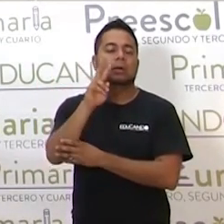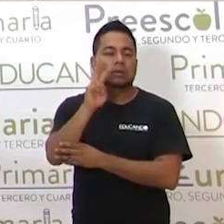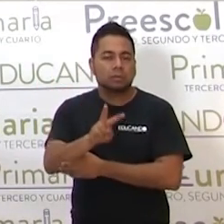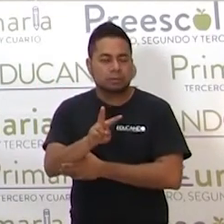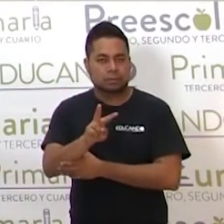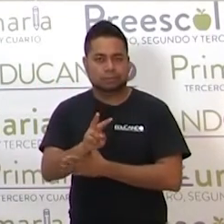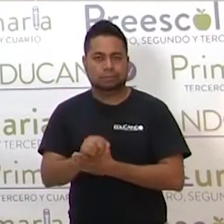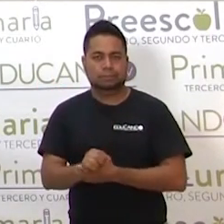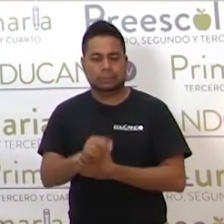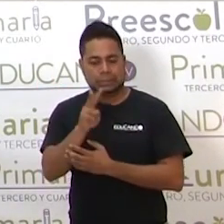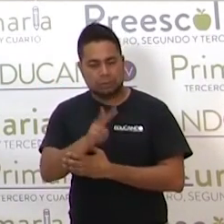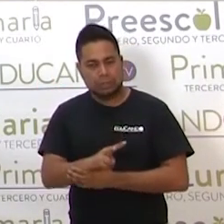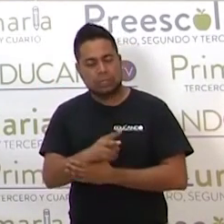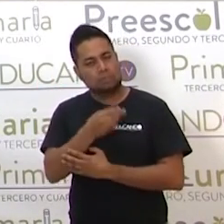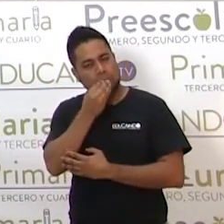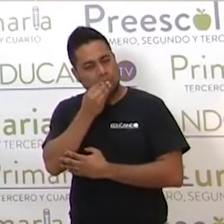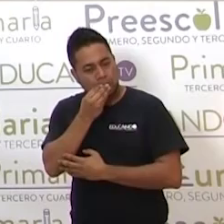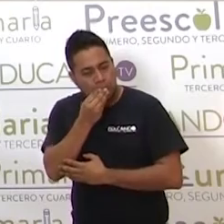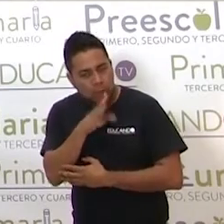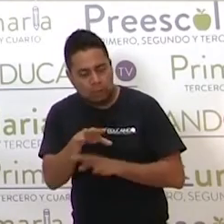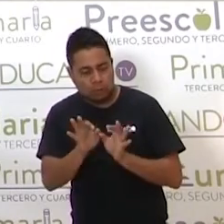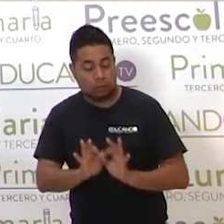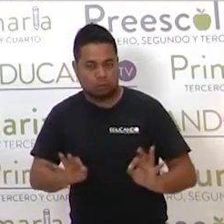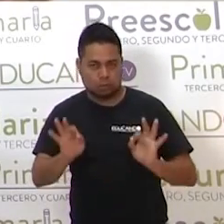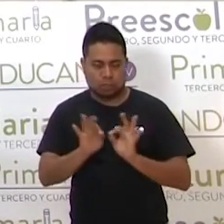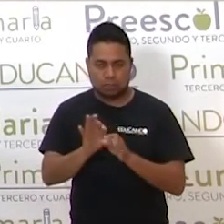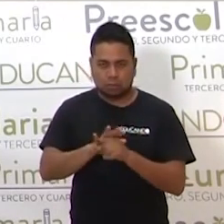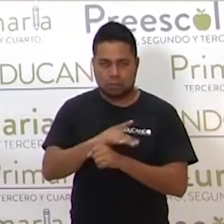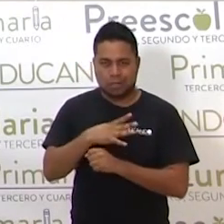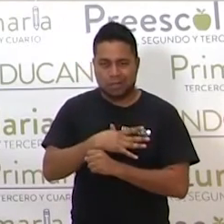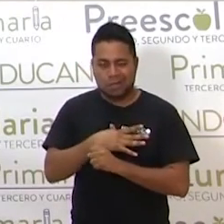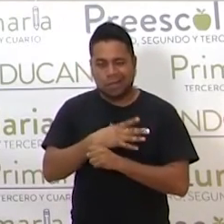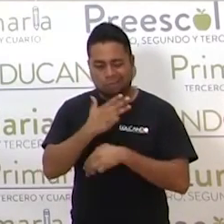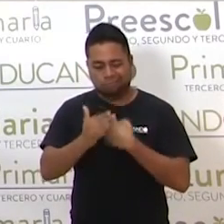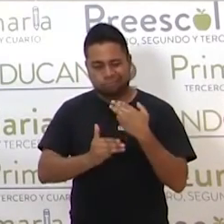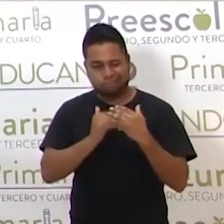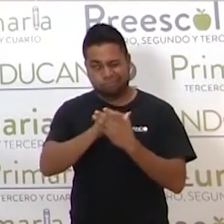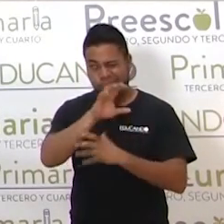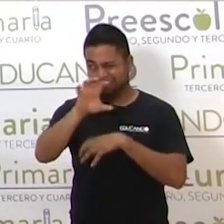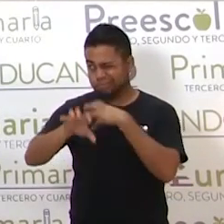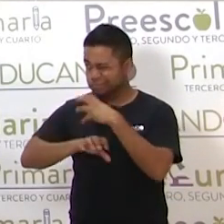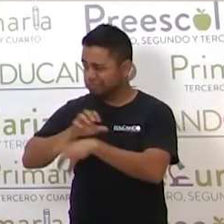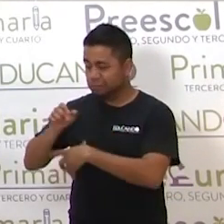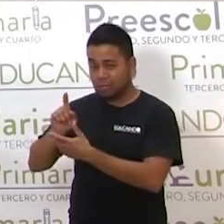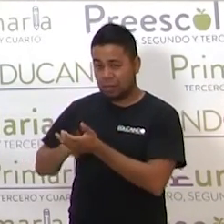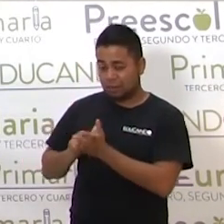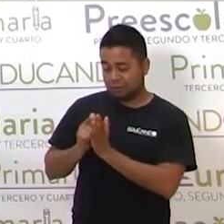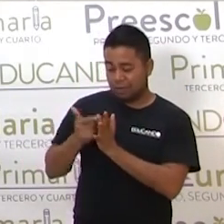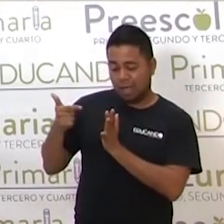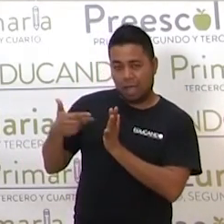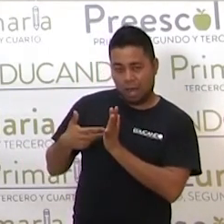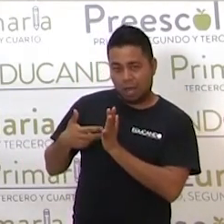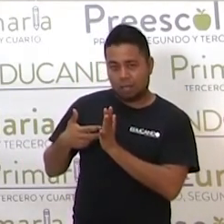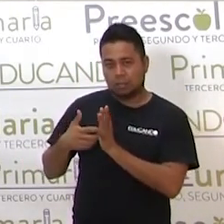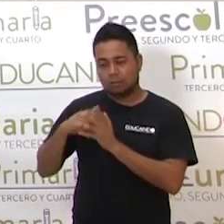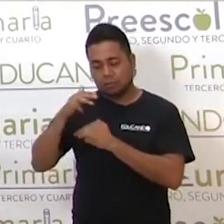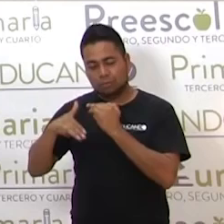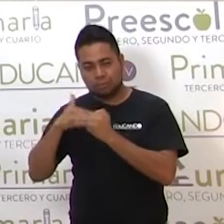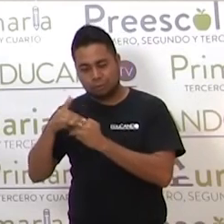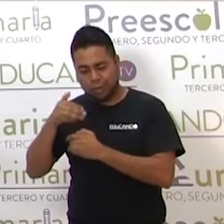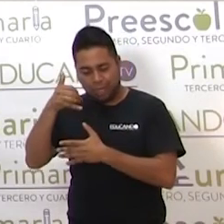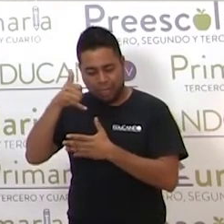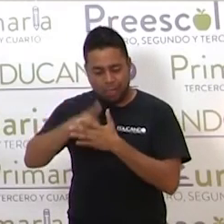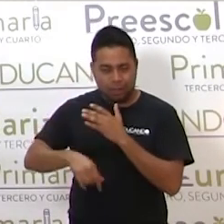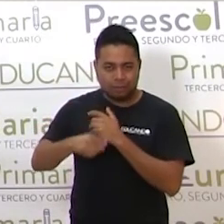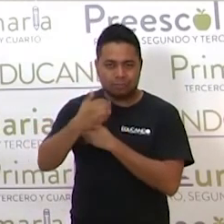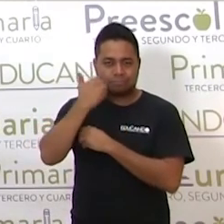muy, muy enriquecedor, porque hay como 1 millón de mundos en cada libro y al cual ustedes pueden